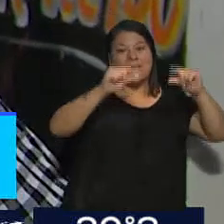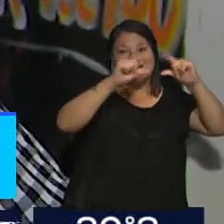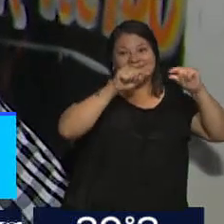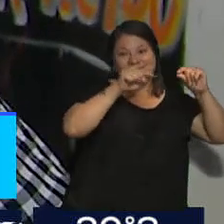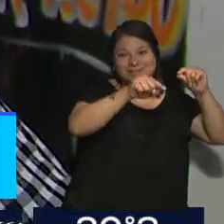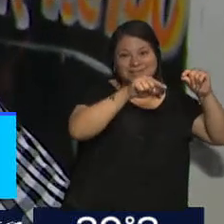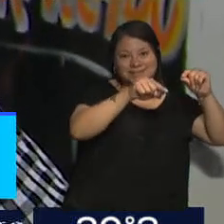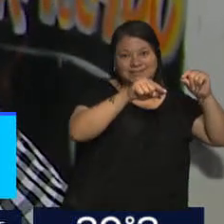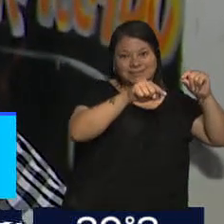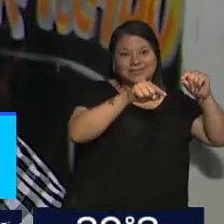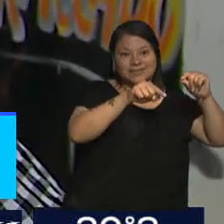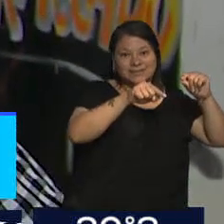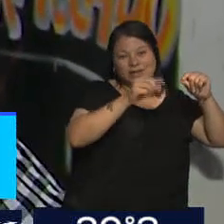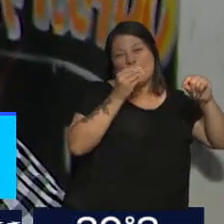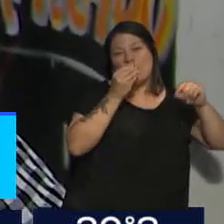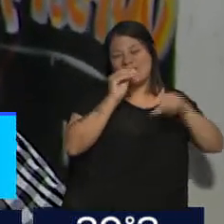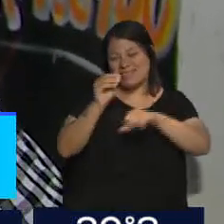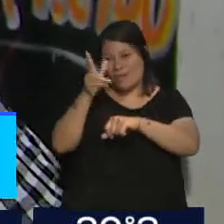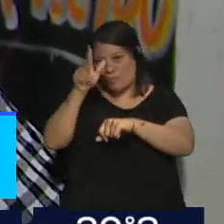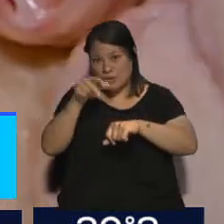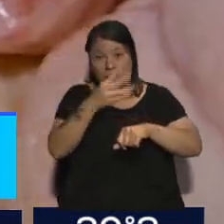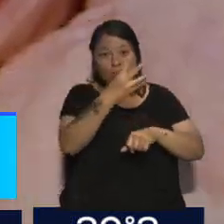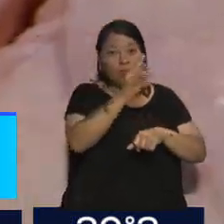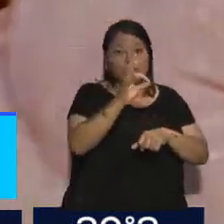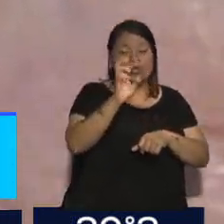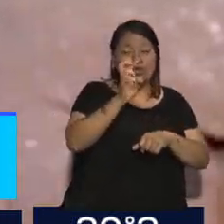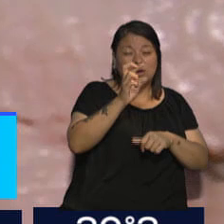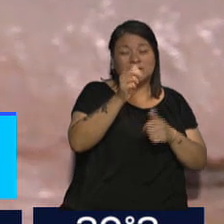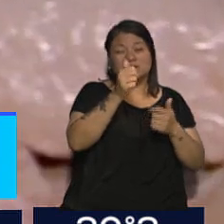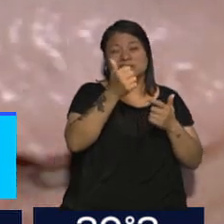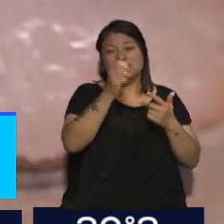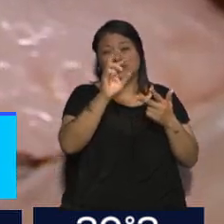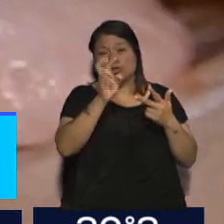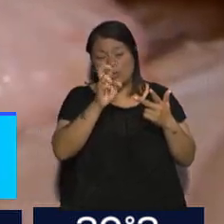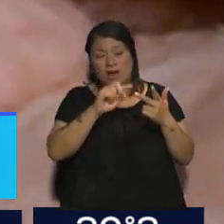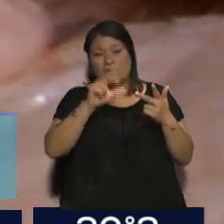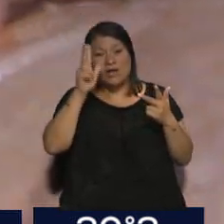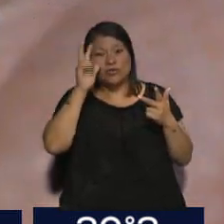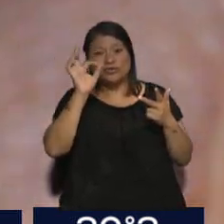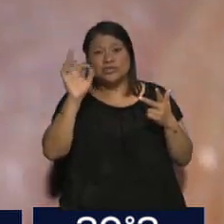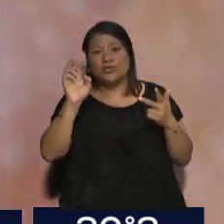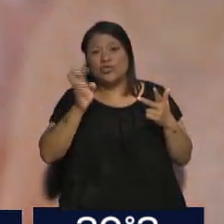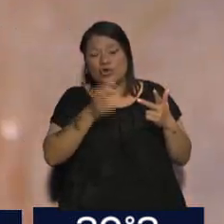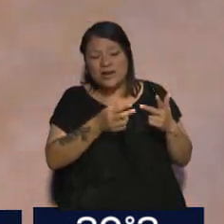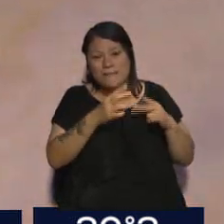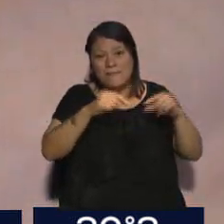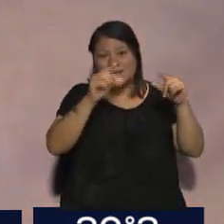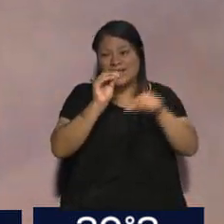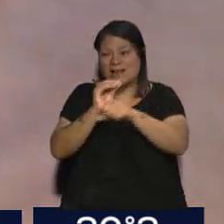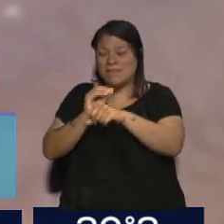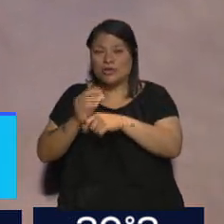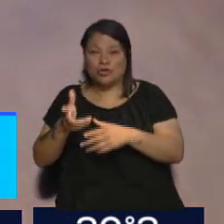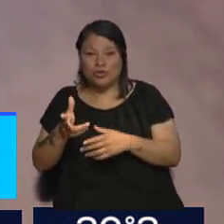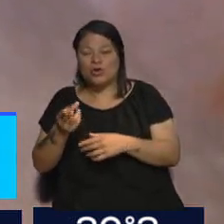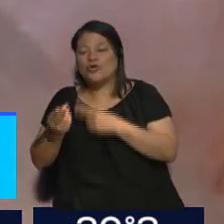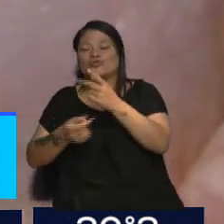costar de pagar $400, $600 a $800. El consumo no ha bajado tanto